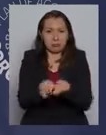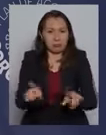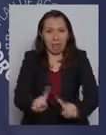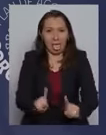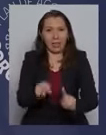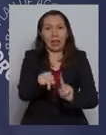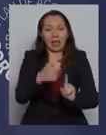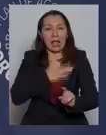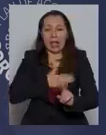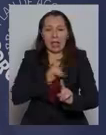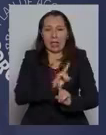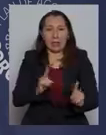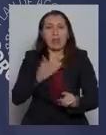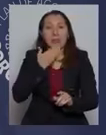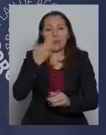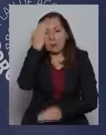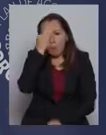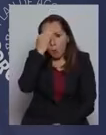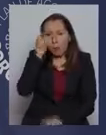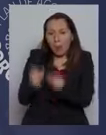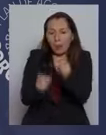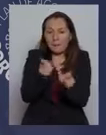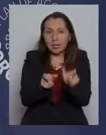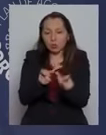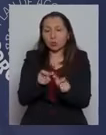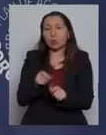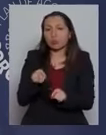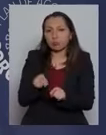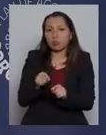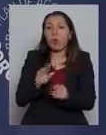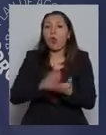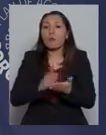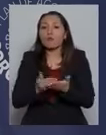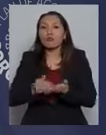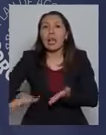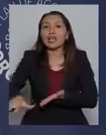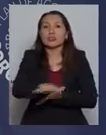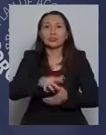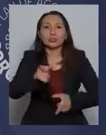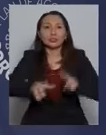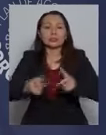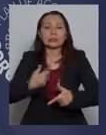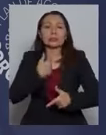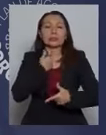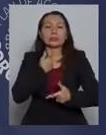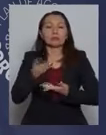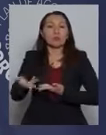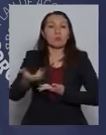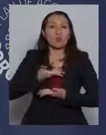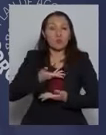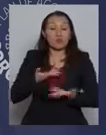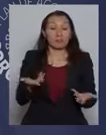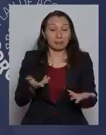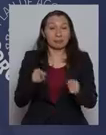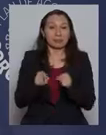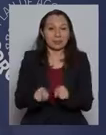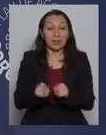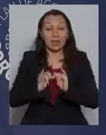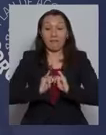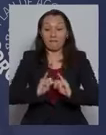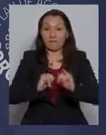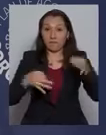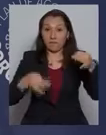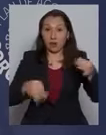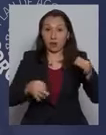pero también preocuparnos de las personas y el impacto social que estamos produciendo. Con respecto al informe,